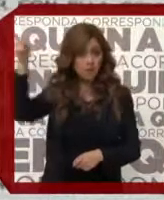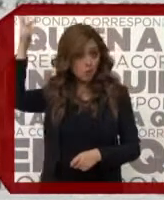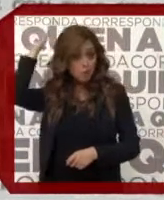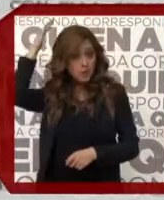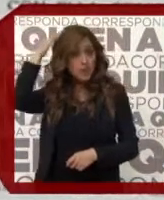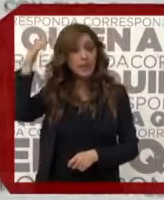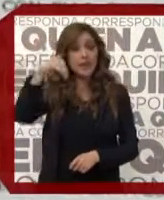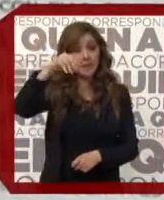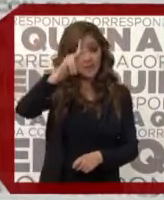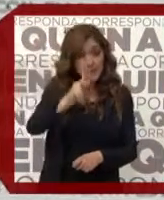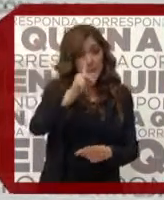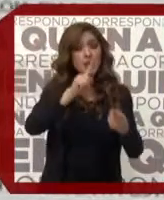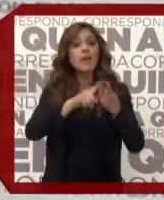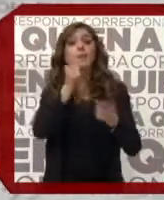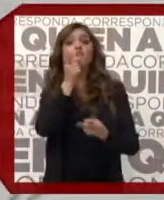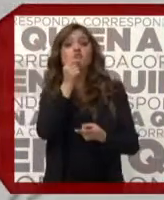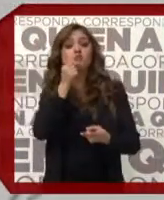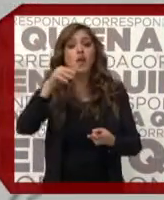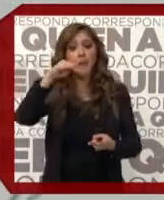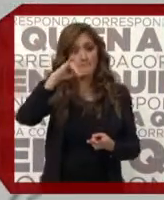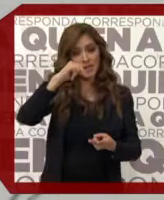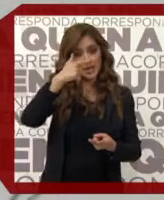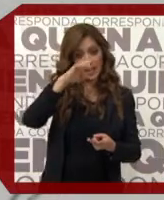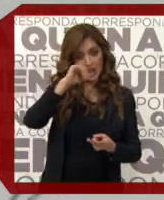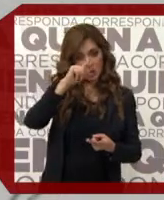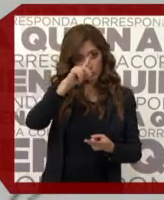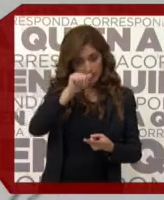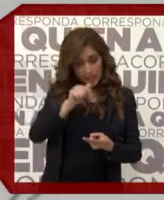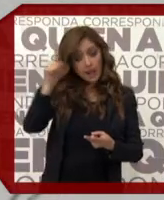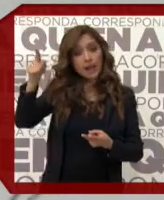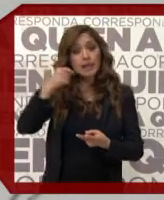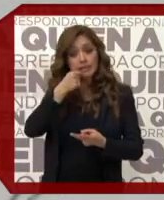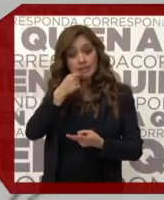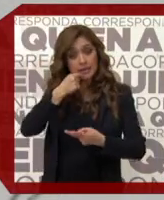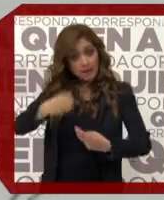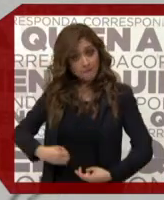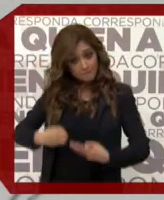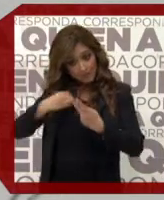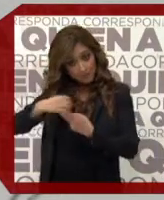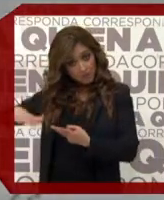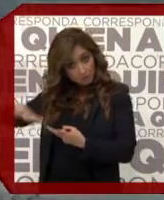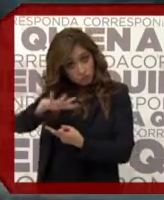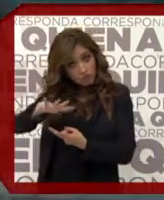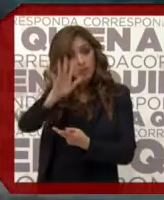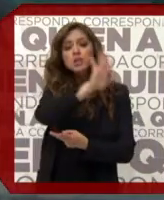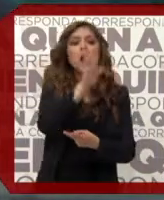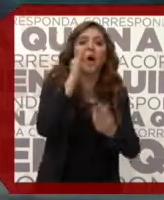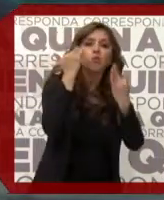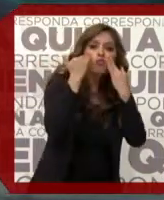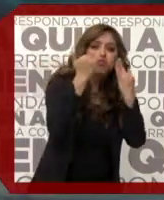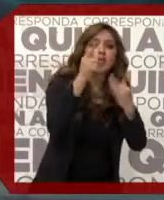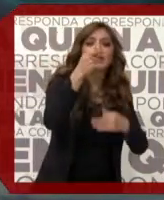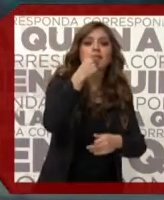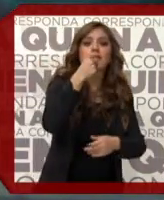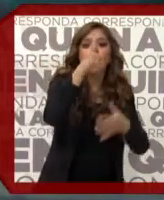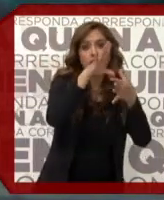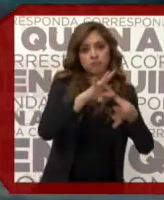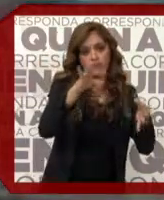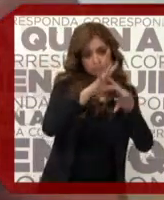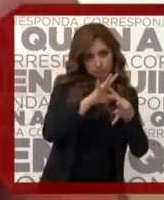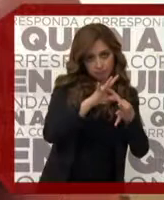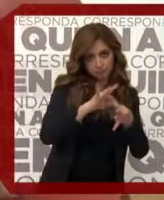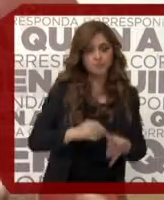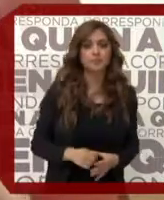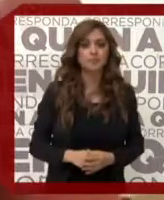así como de la policía de miguel auza municipio donde radica la menor y su familia ya han dado fe de estas declaraciones debido a que a